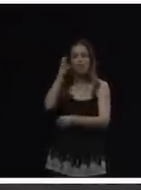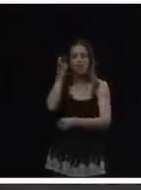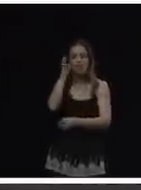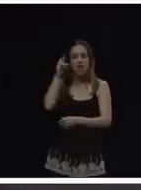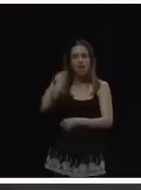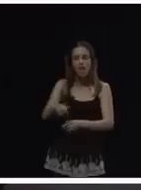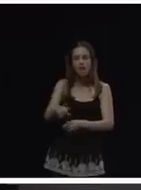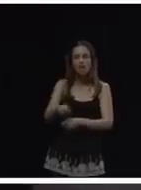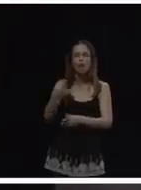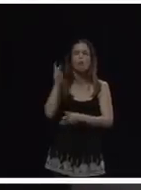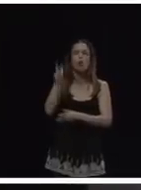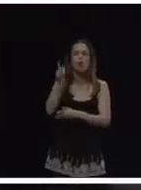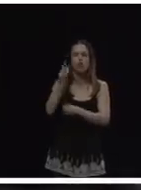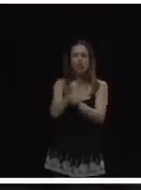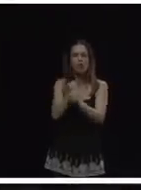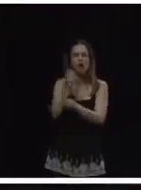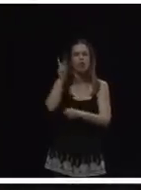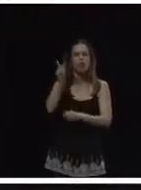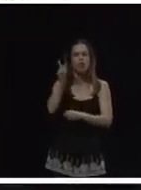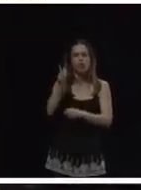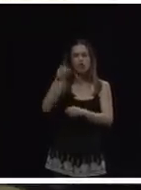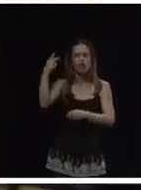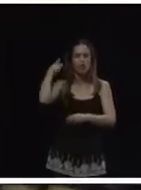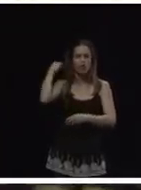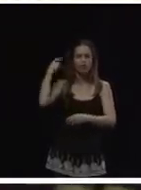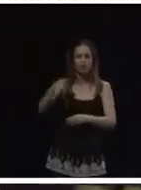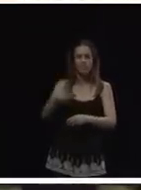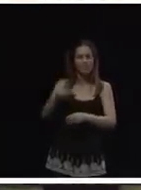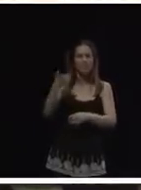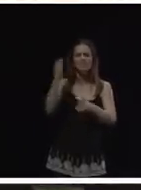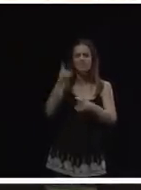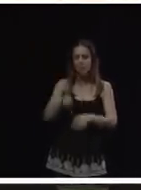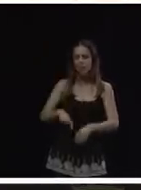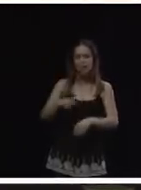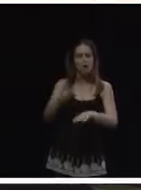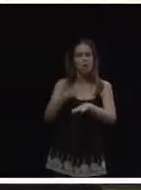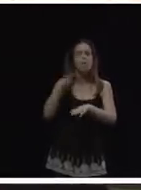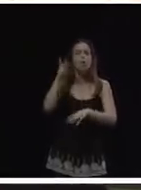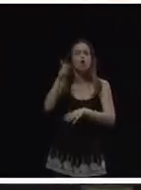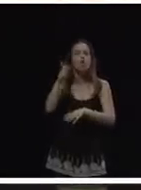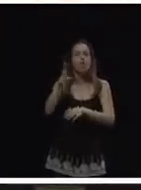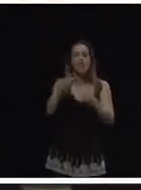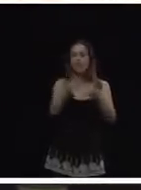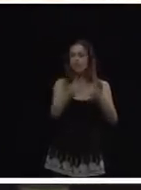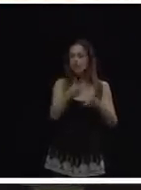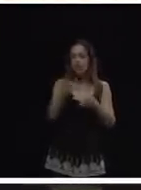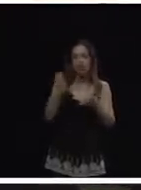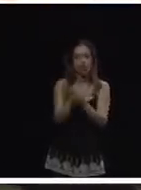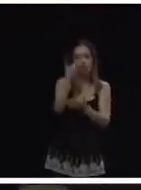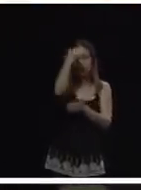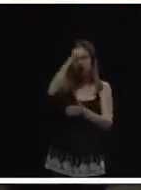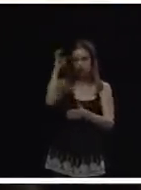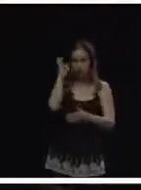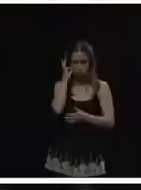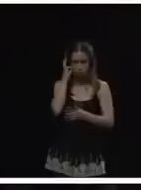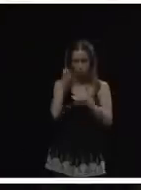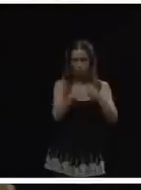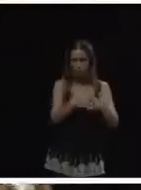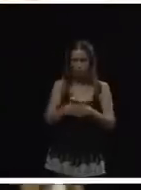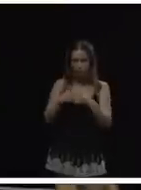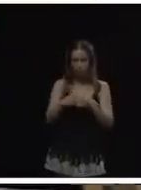de los pensionistas y ha trabajado mucho por los derechos de todas y todos. Isabel, tienes la palabra.